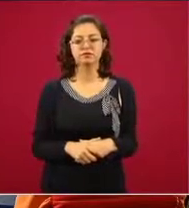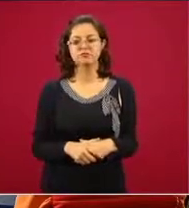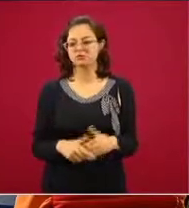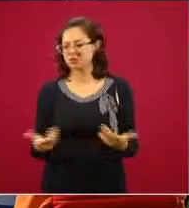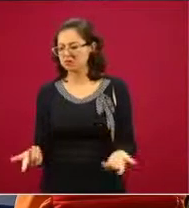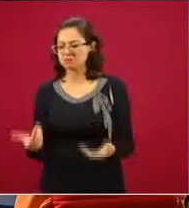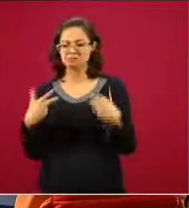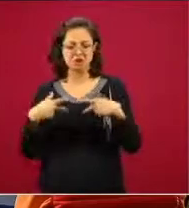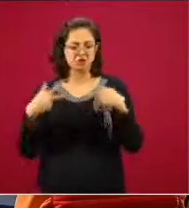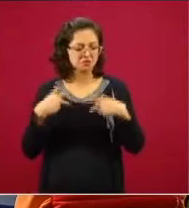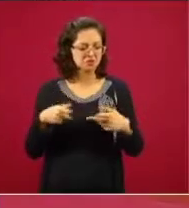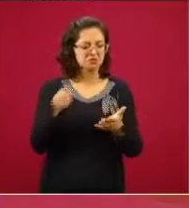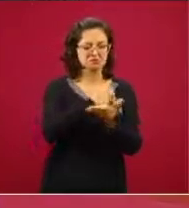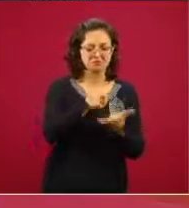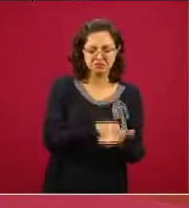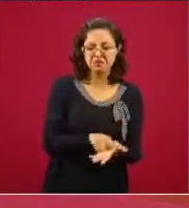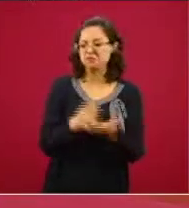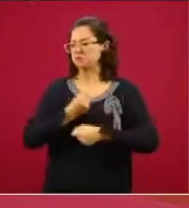escribiendo, manifestándose,